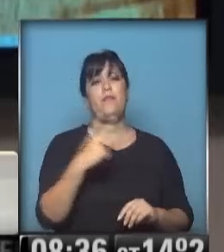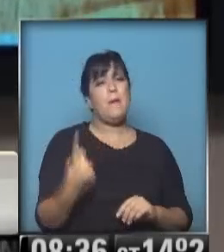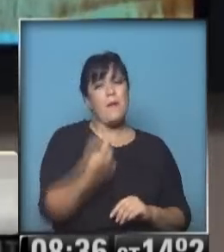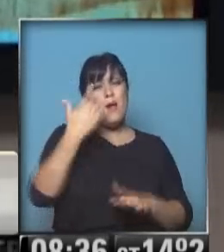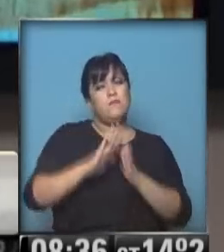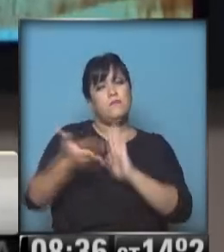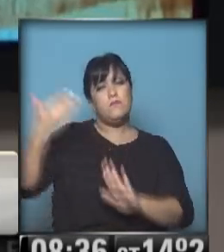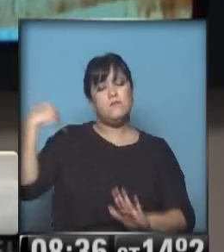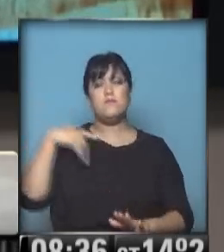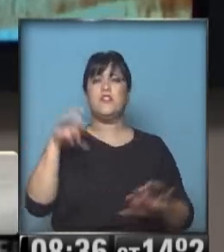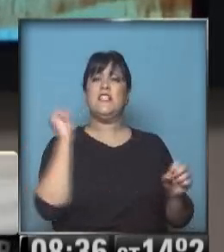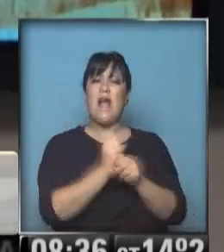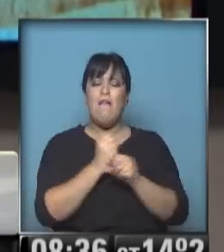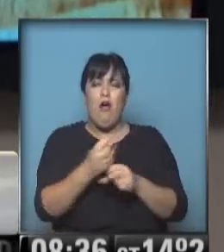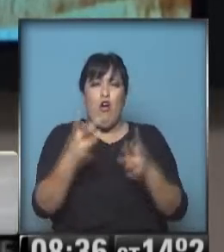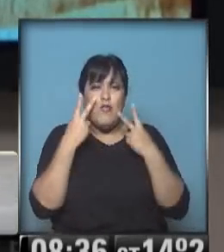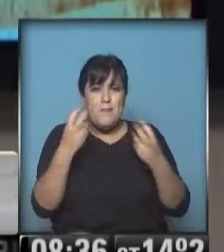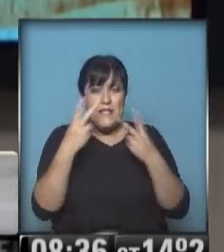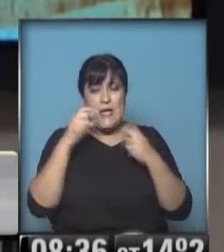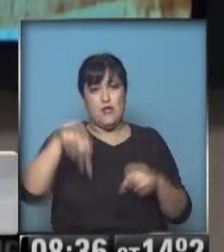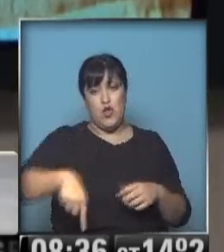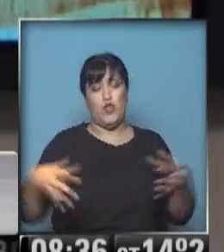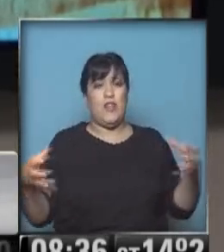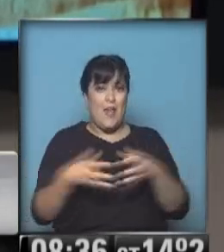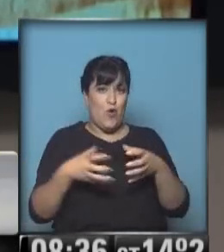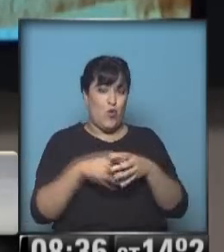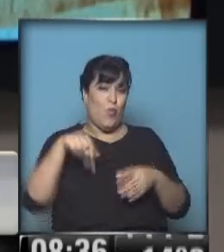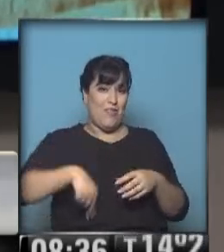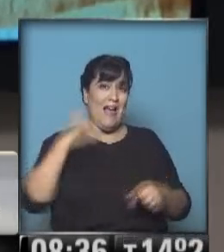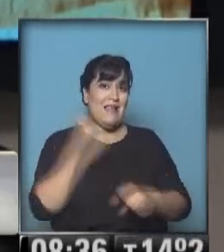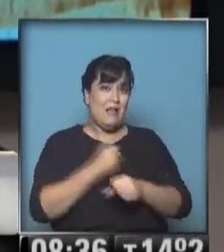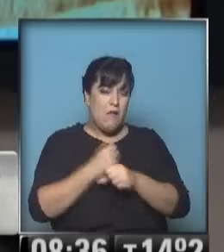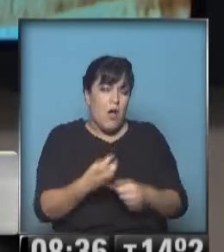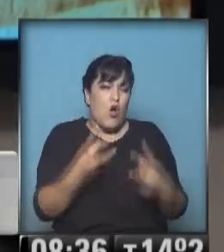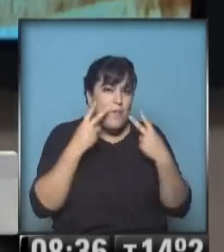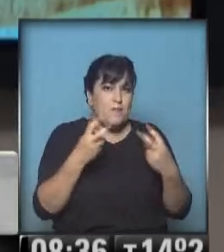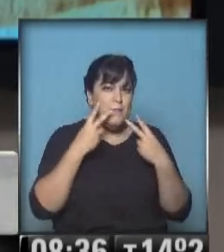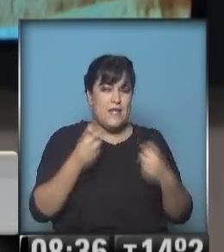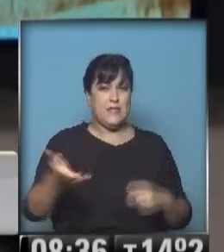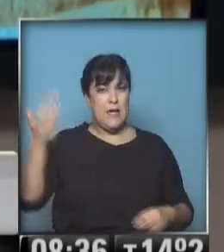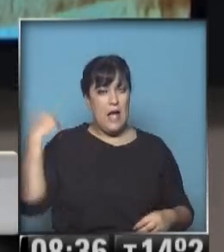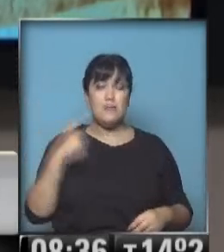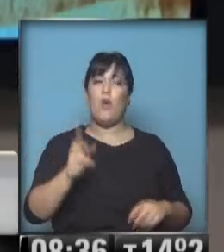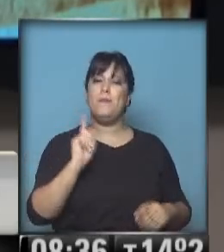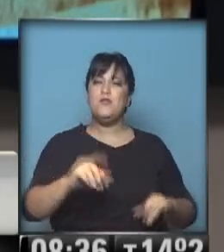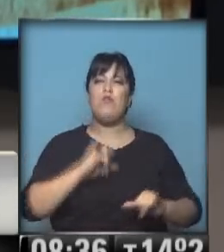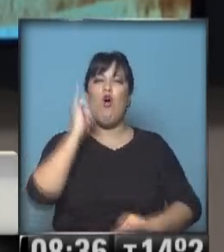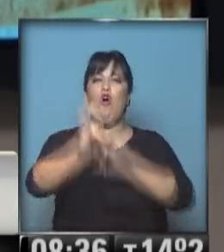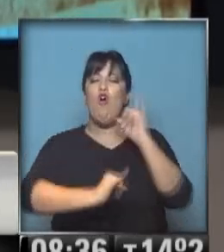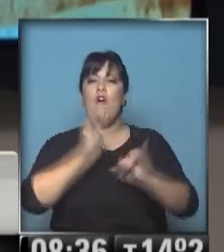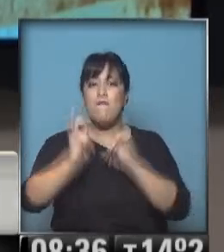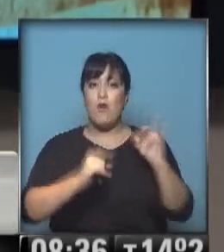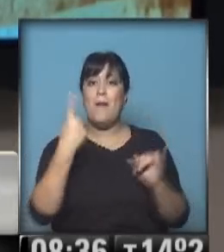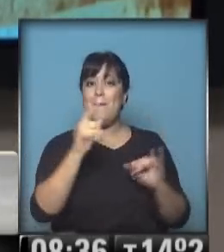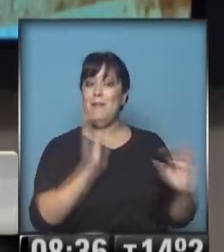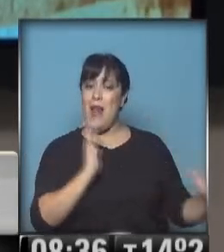trabajo una investigación que hizo nuestro equipo de producción de visión 7 y los Editores lo reflejaron un informe que cuya primera parte